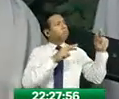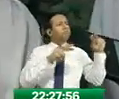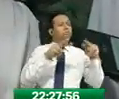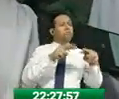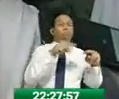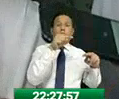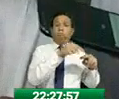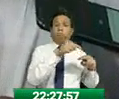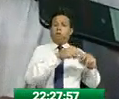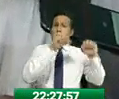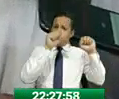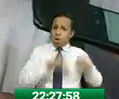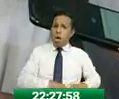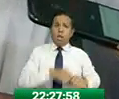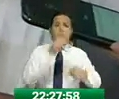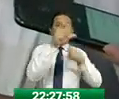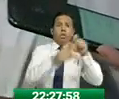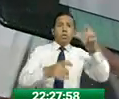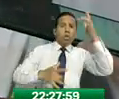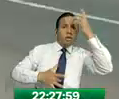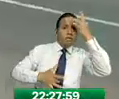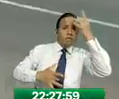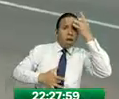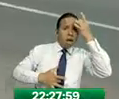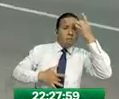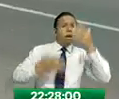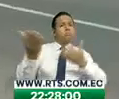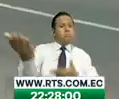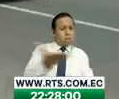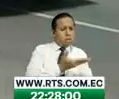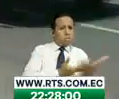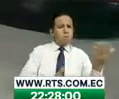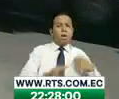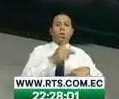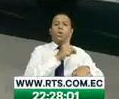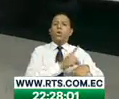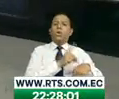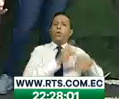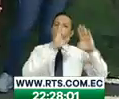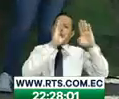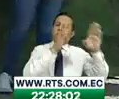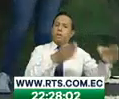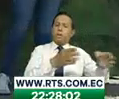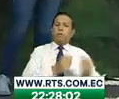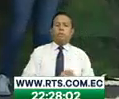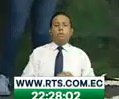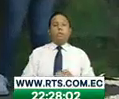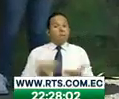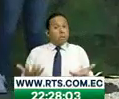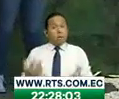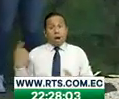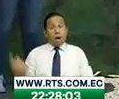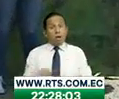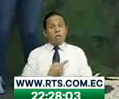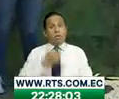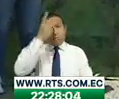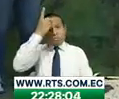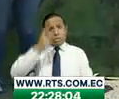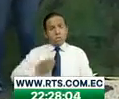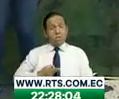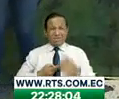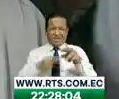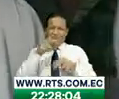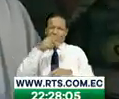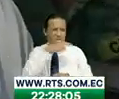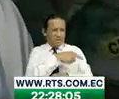momento estamos en la estación de Chivería. La decisión es poner tres hospitales como los que ustedes están